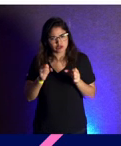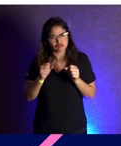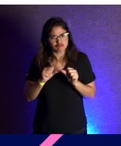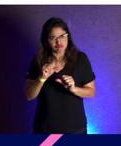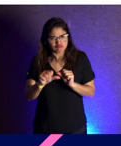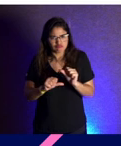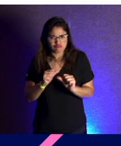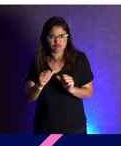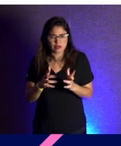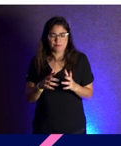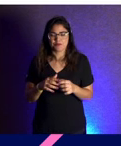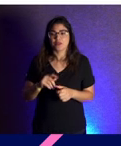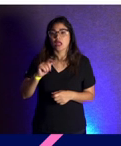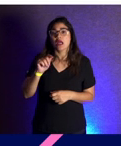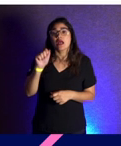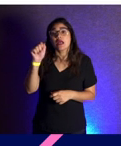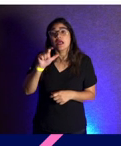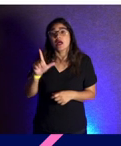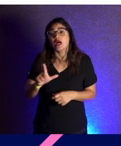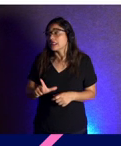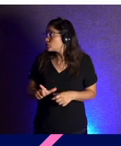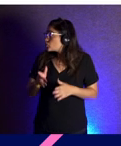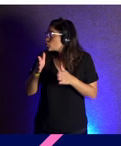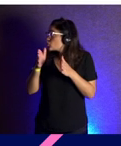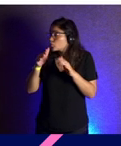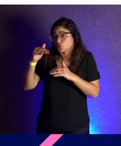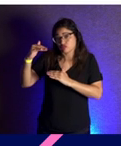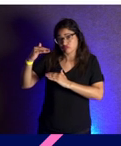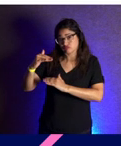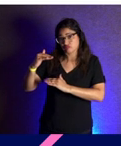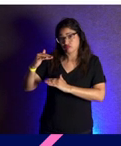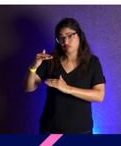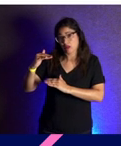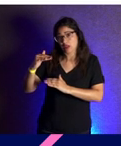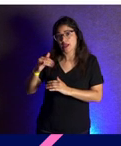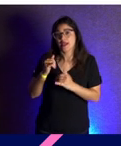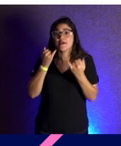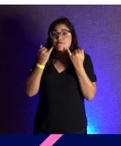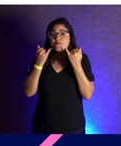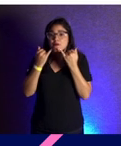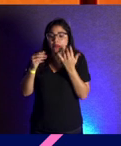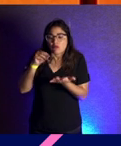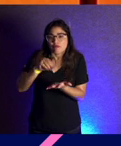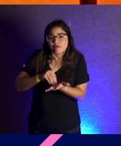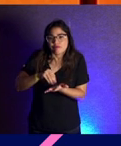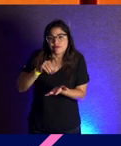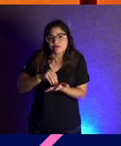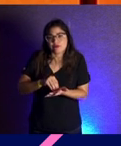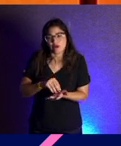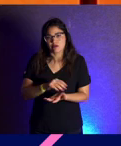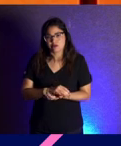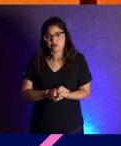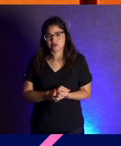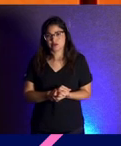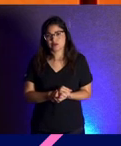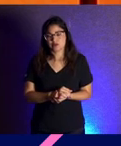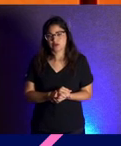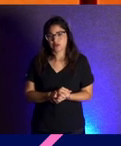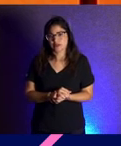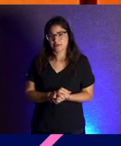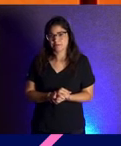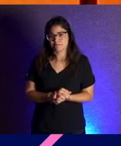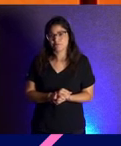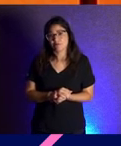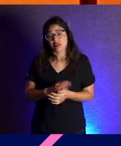estamos tomando en cuenta la información pasante. En este caso, es información pasante con la dimensión de círculo con el que se